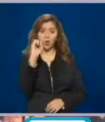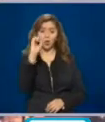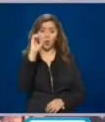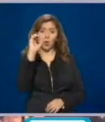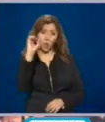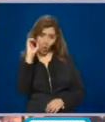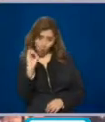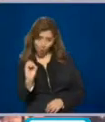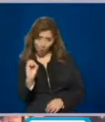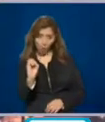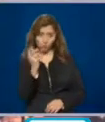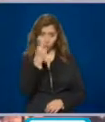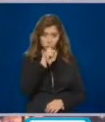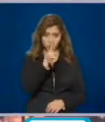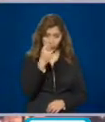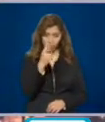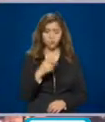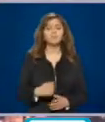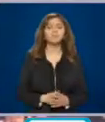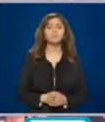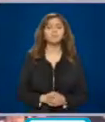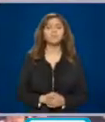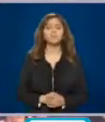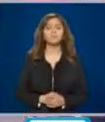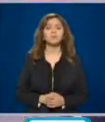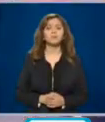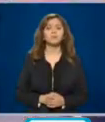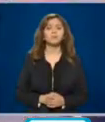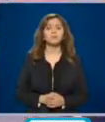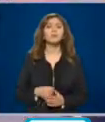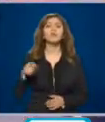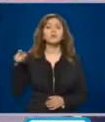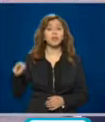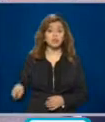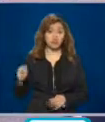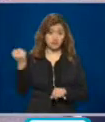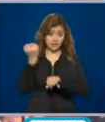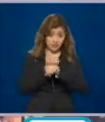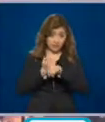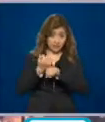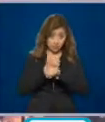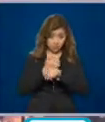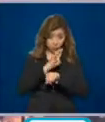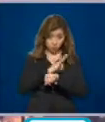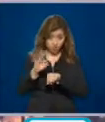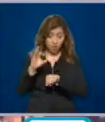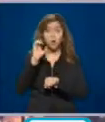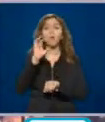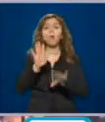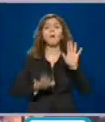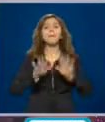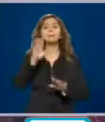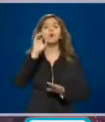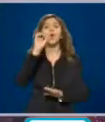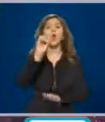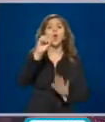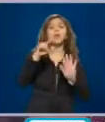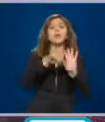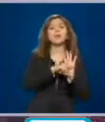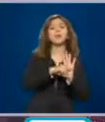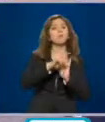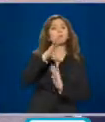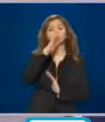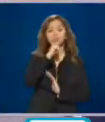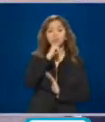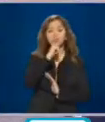se ¿La O llama es donante universal? en general sí, pero a menos que sea O negativo. Entonces, en donde